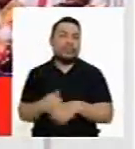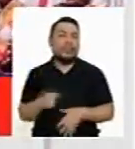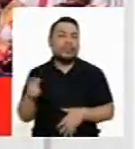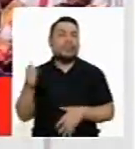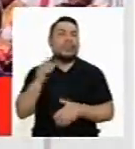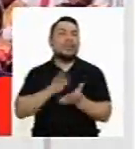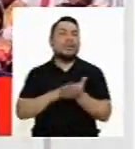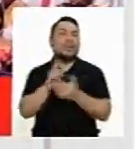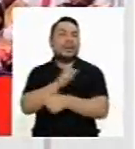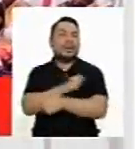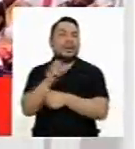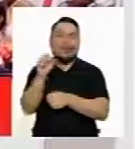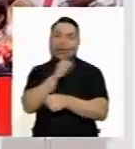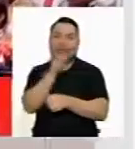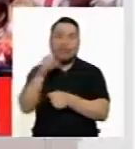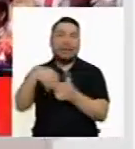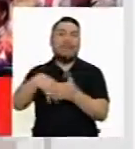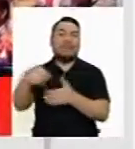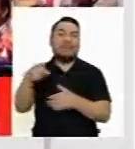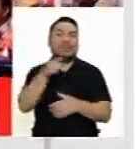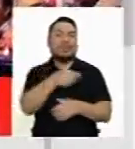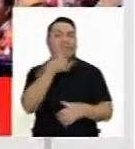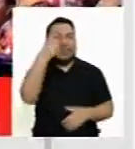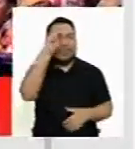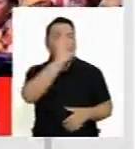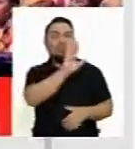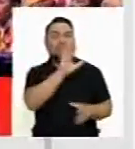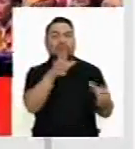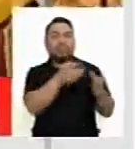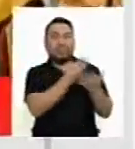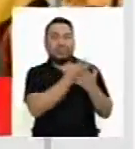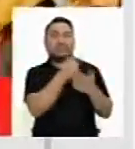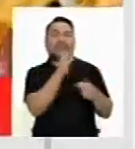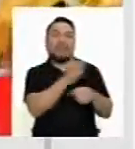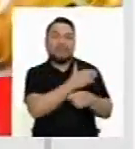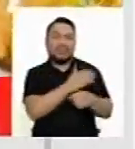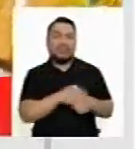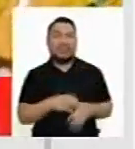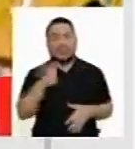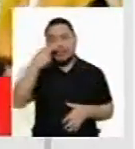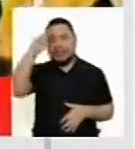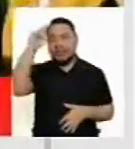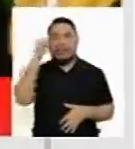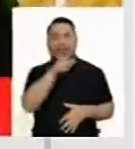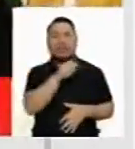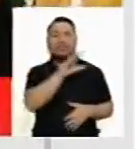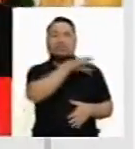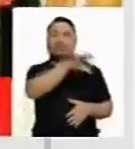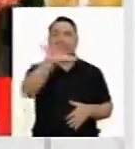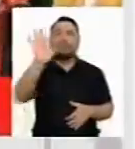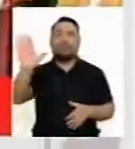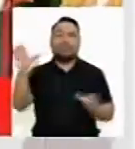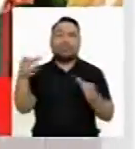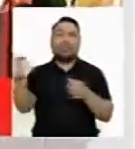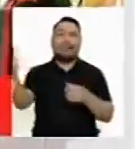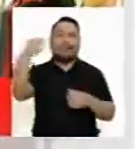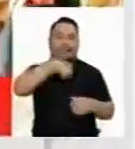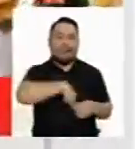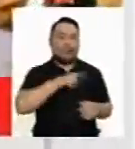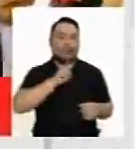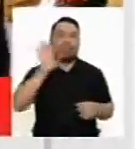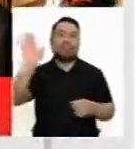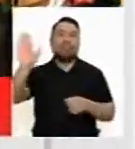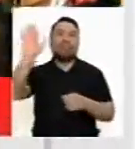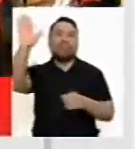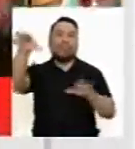Municipal de Tacna a dar un concierto. En Huánuco también. Incluso en Huánuco fueron invitados. Hay un cambio muy importante en el prejuicio,